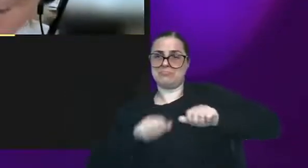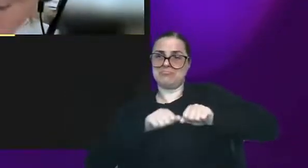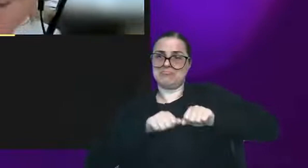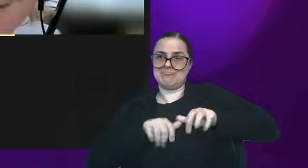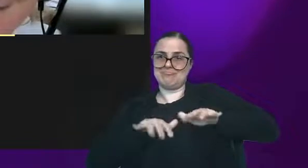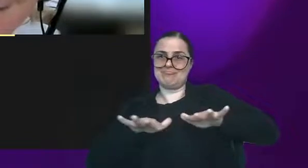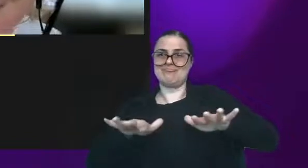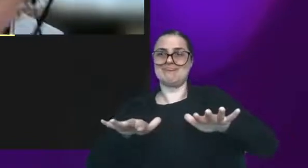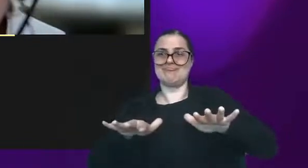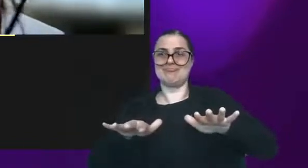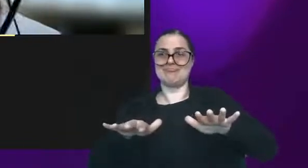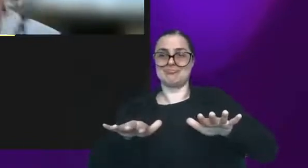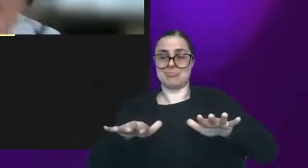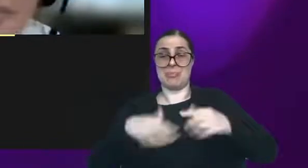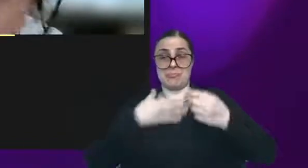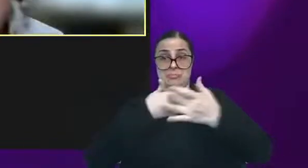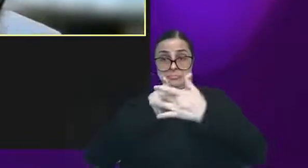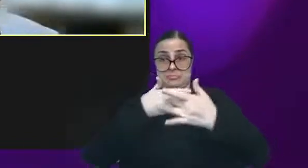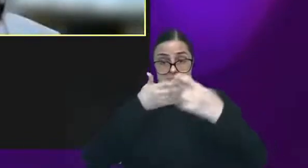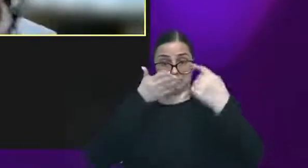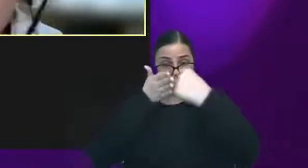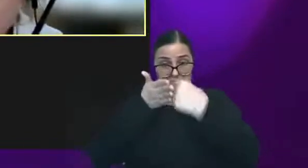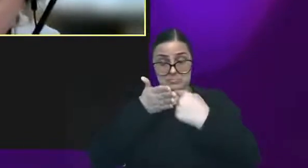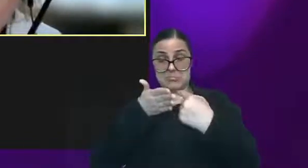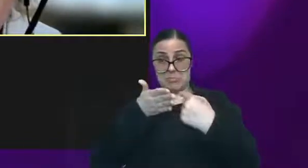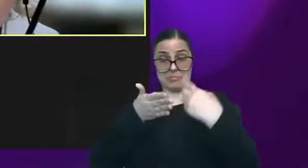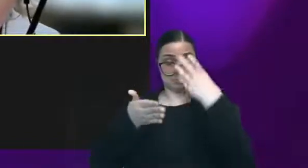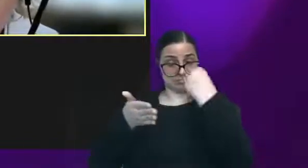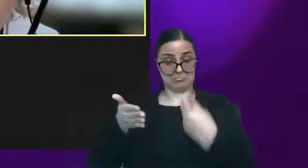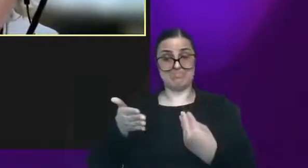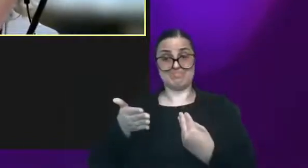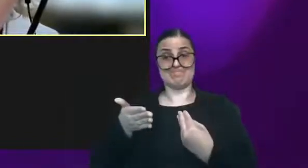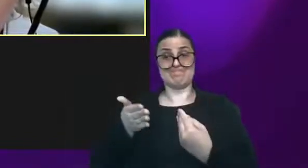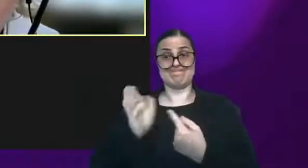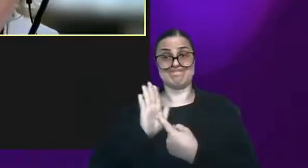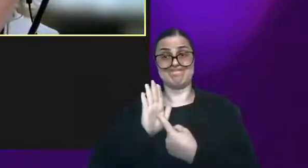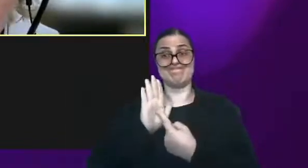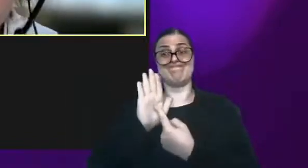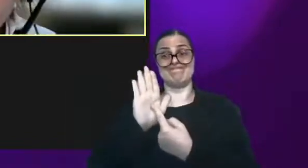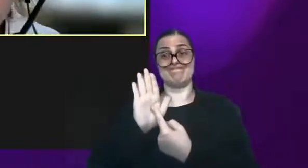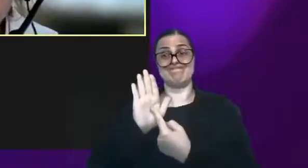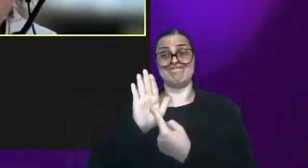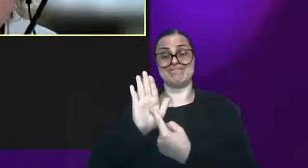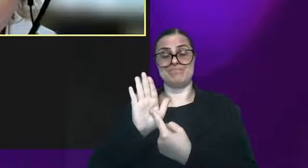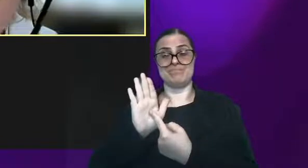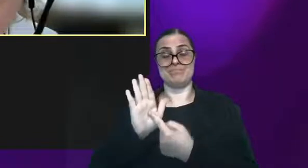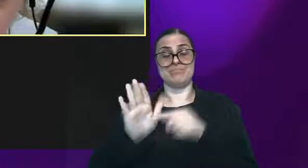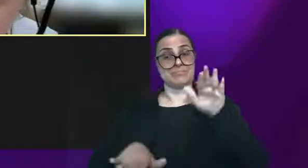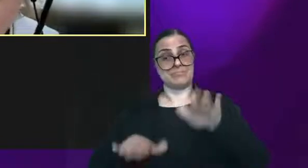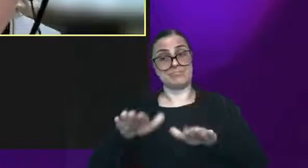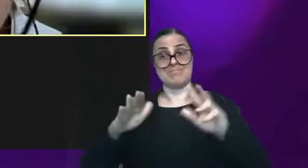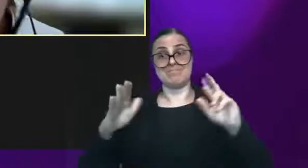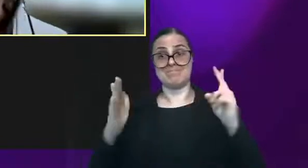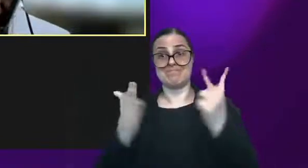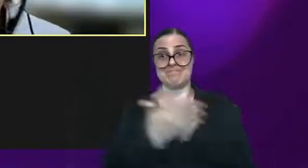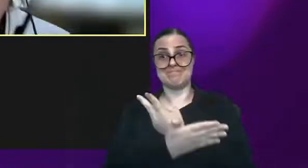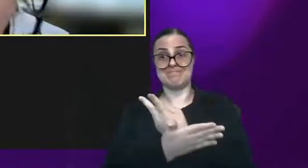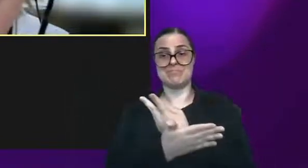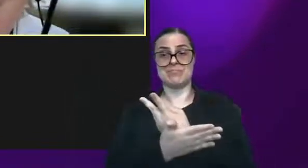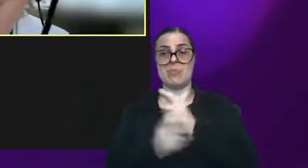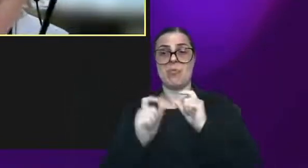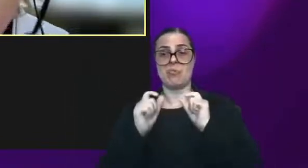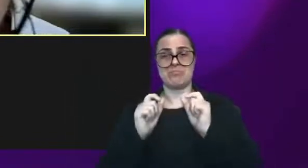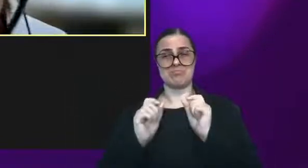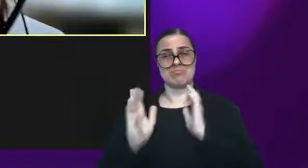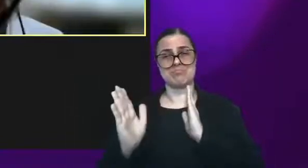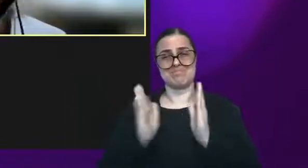Entonces, a veces que uno, digamos, se encuentra con una situación intraoperatoria distinta.